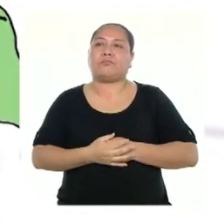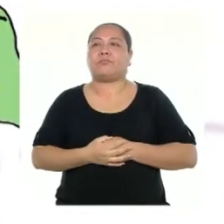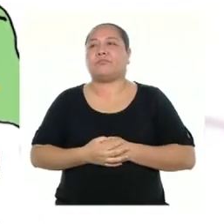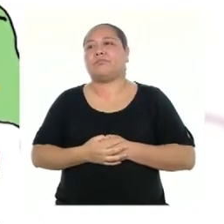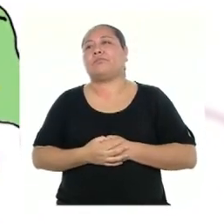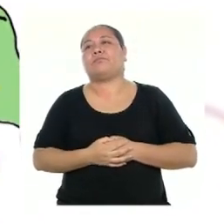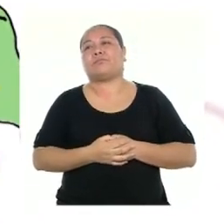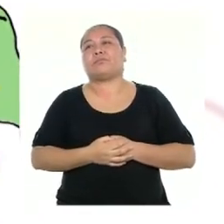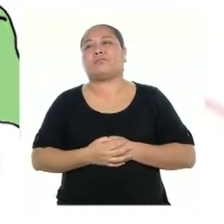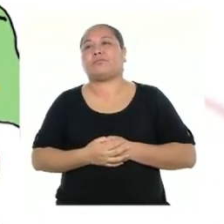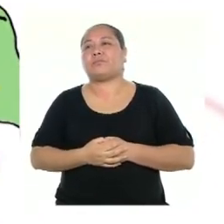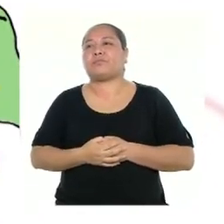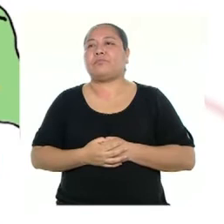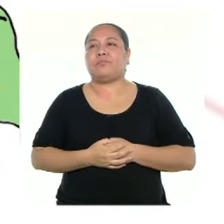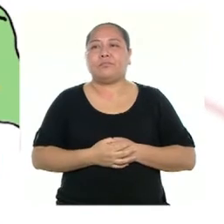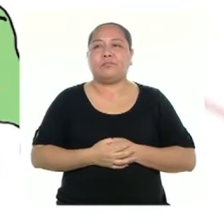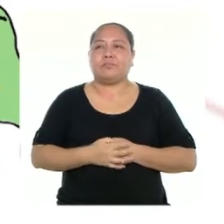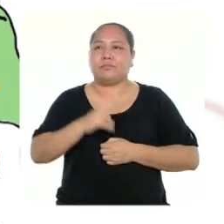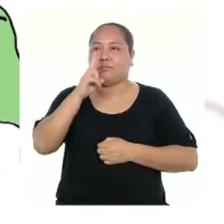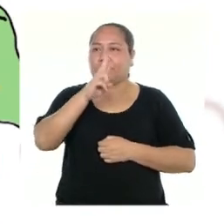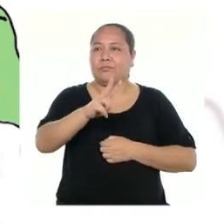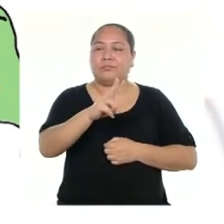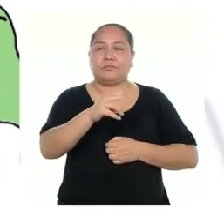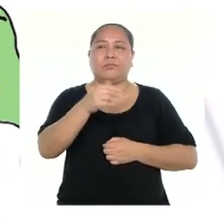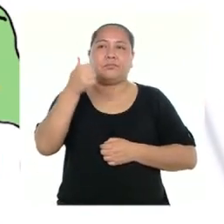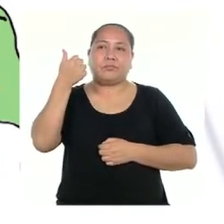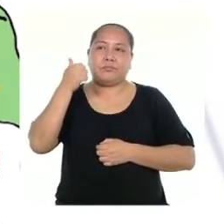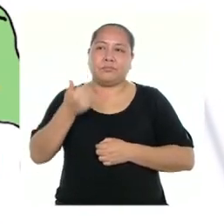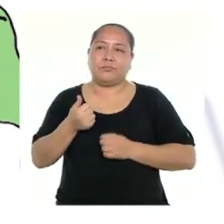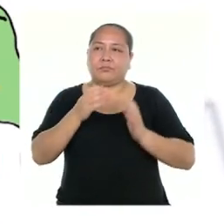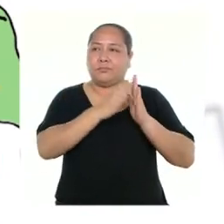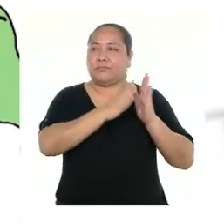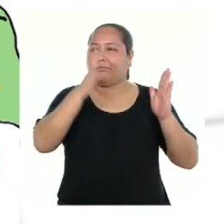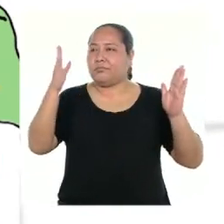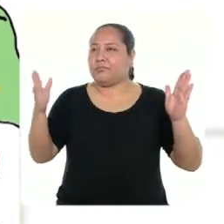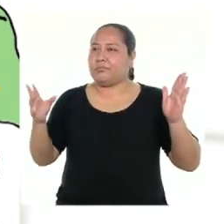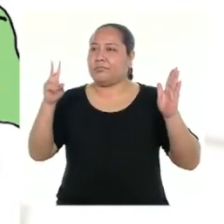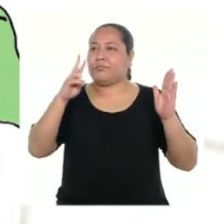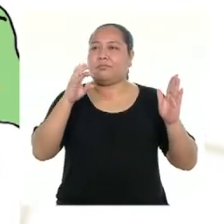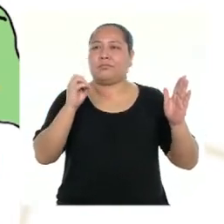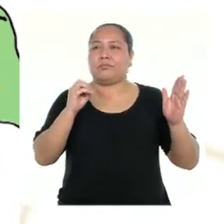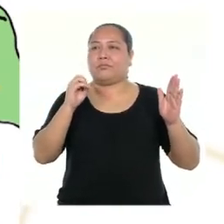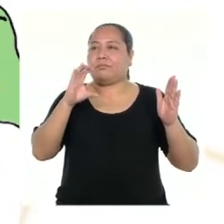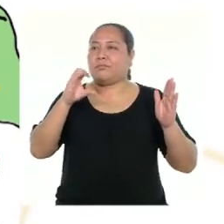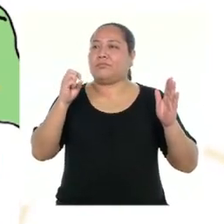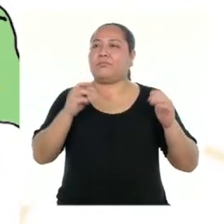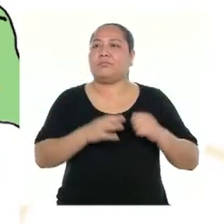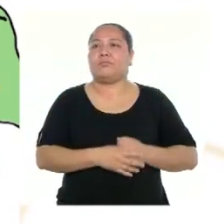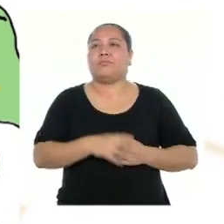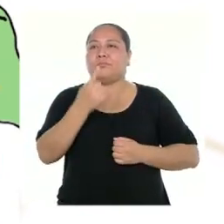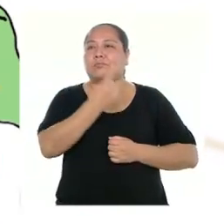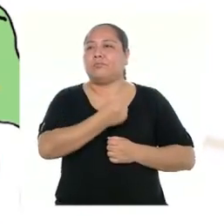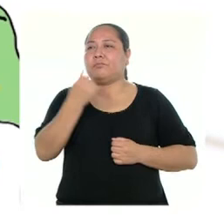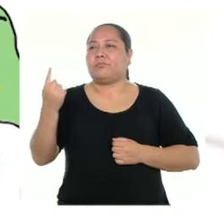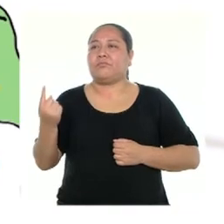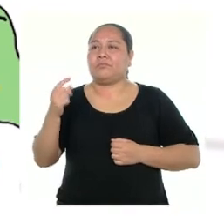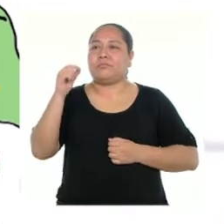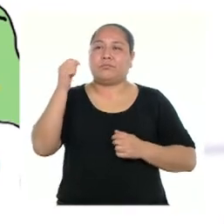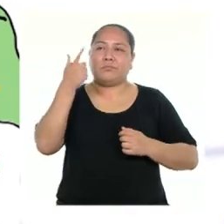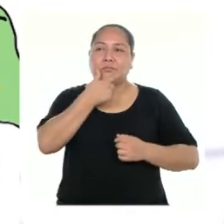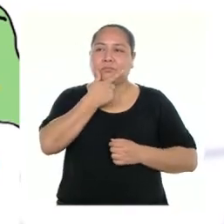Está sencillo. La que tiene dos segmentos amarillos en el mapa mide 20 centímetros y cada segmento amarillo mide 10